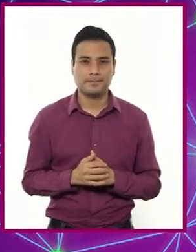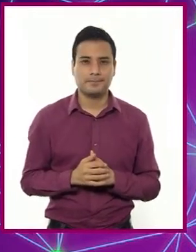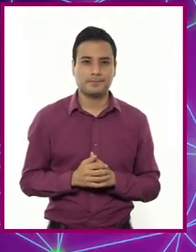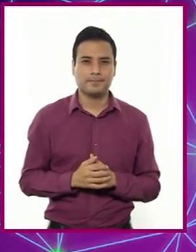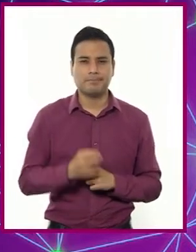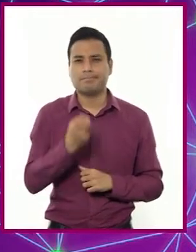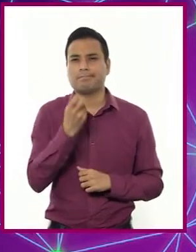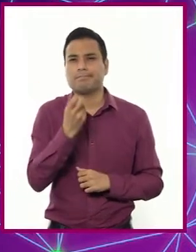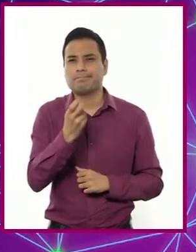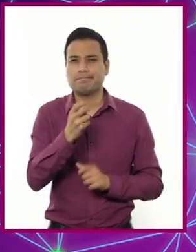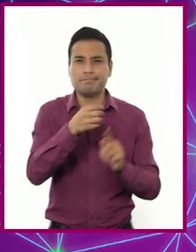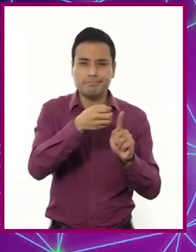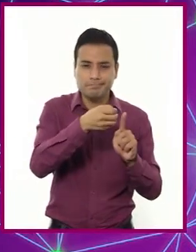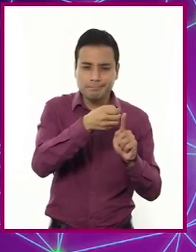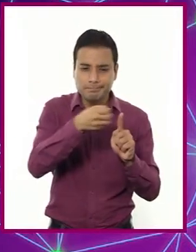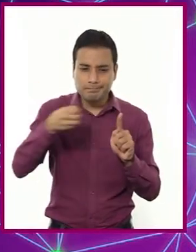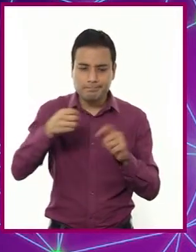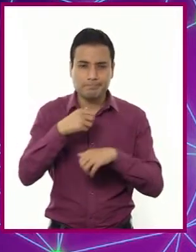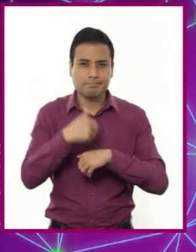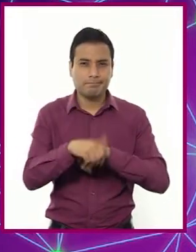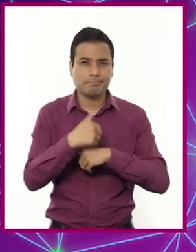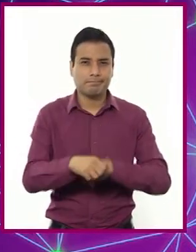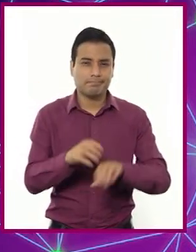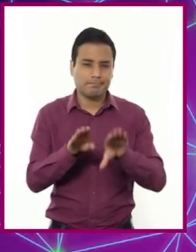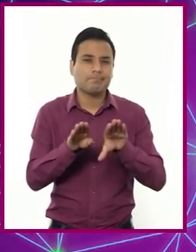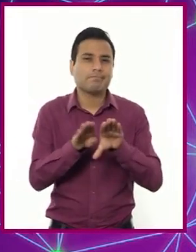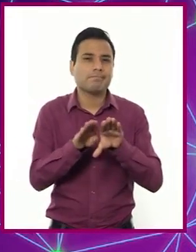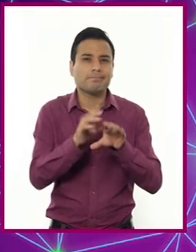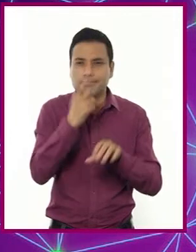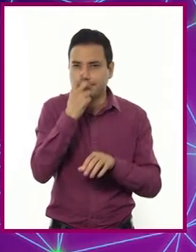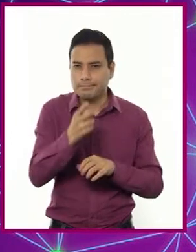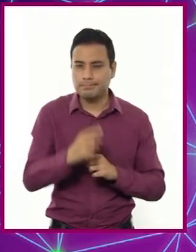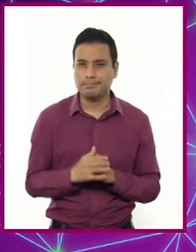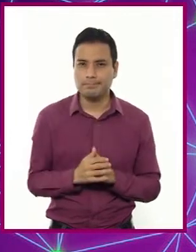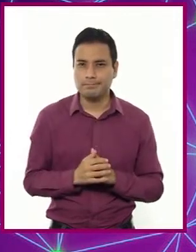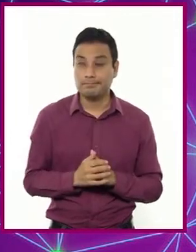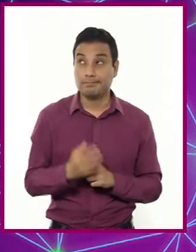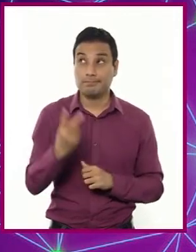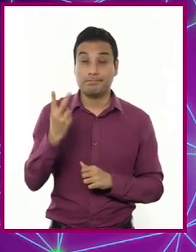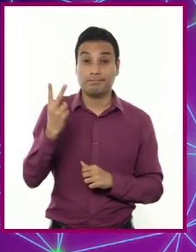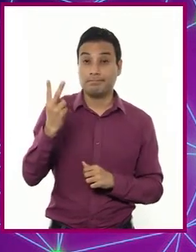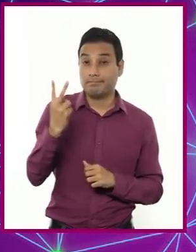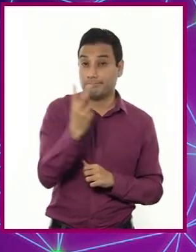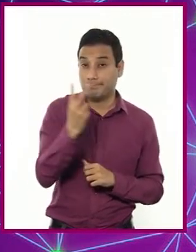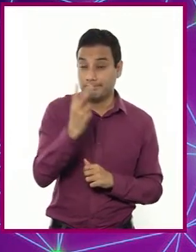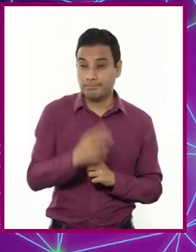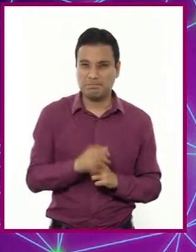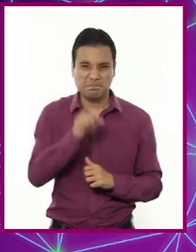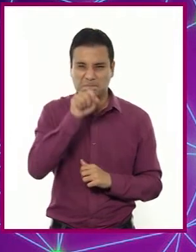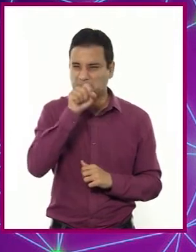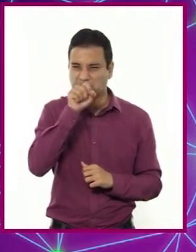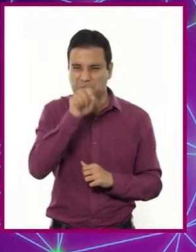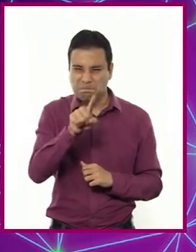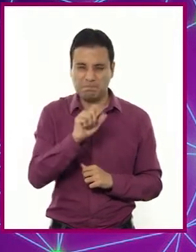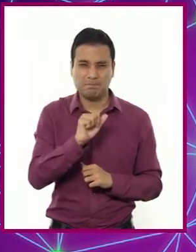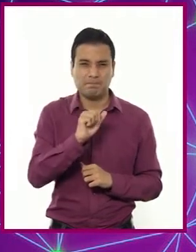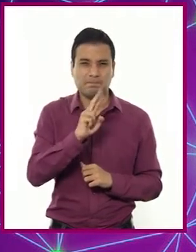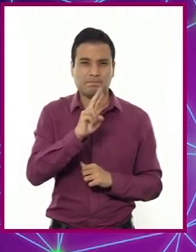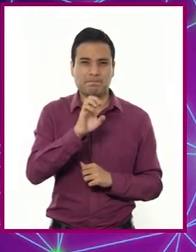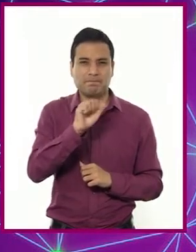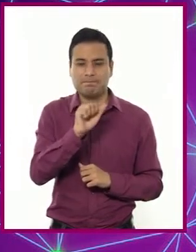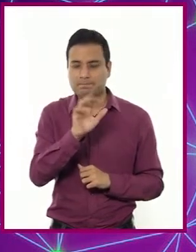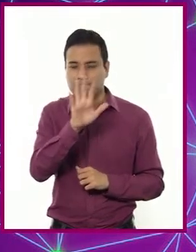algebraica que modela el área de cada figura? Si se sabe que ambas figuras tienen la misma área, ¿cuál es